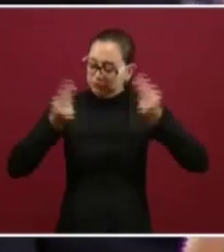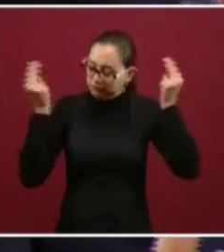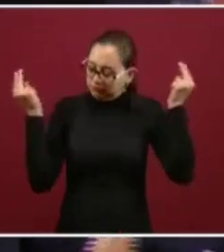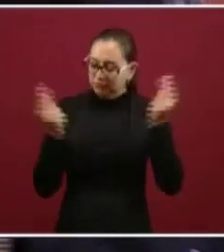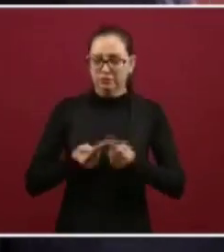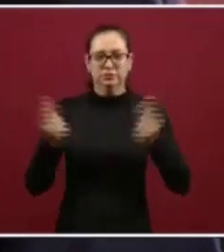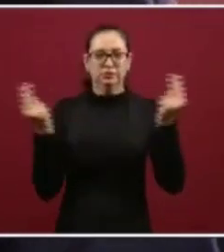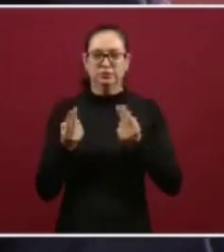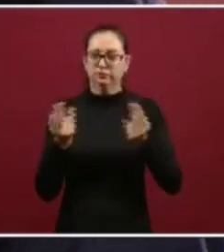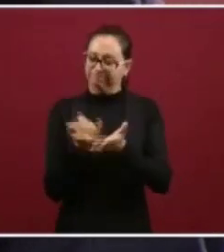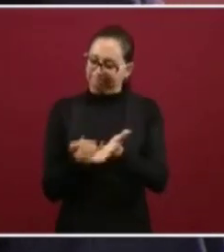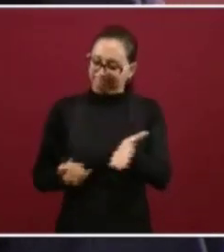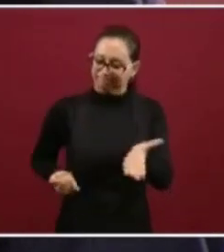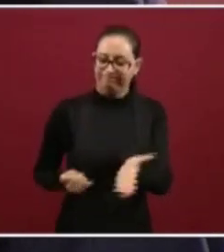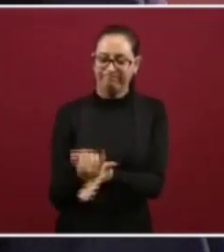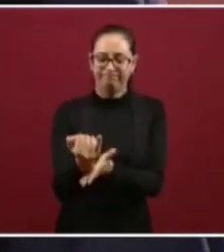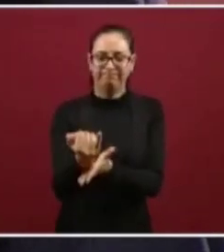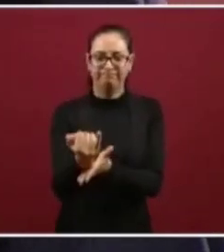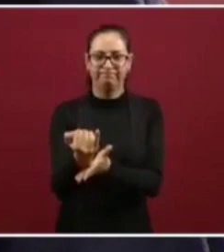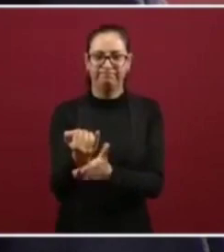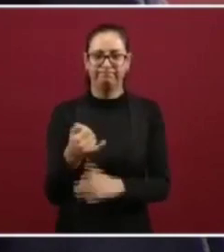tomar una decisión.